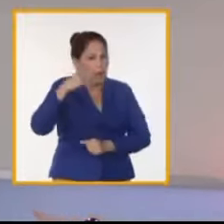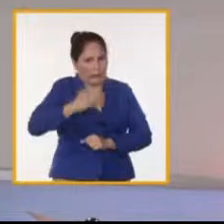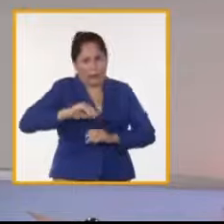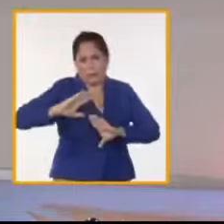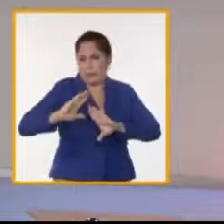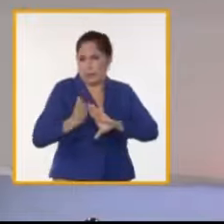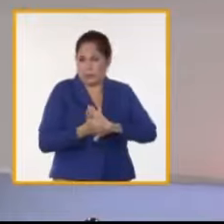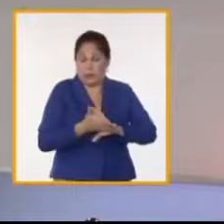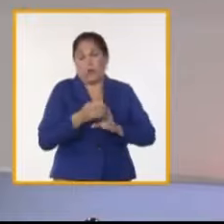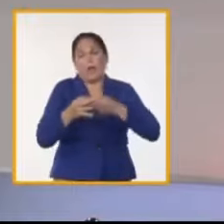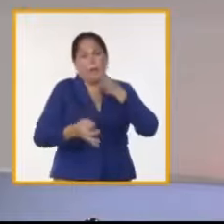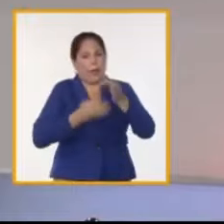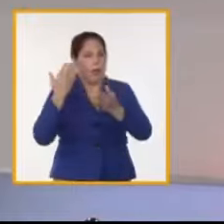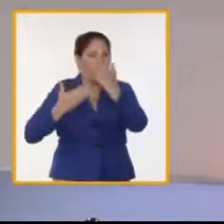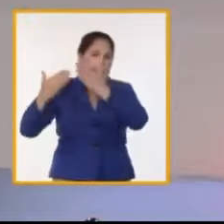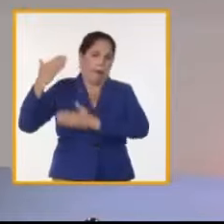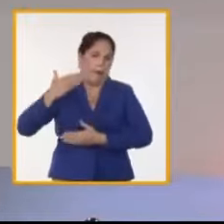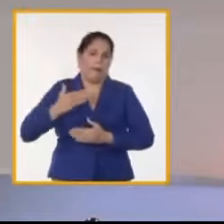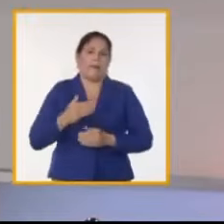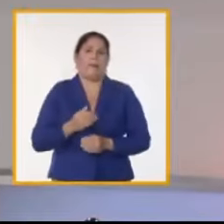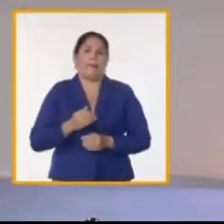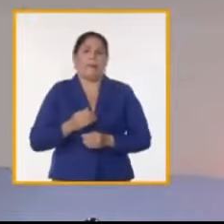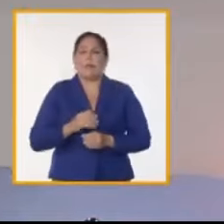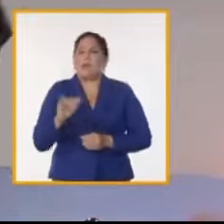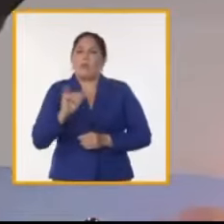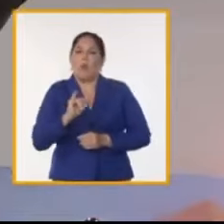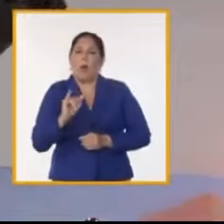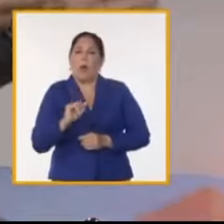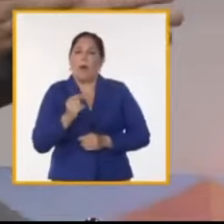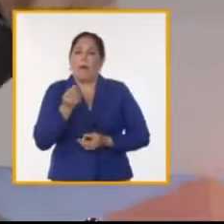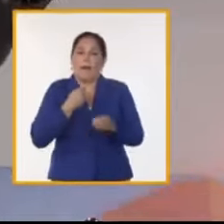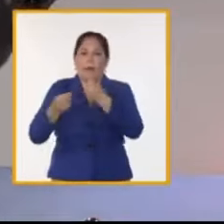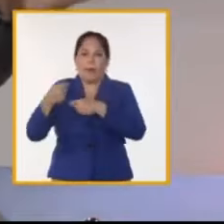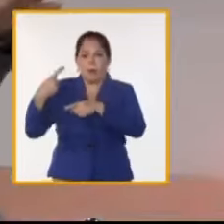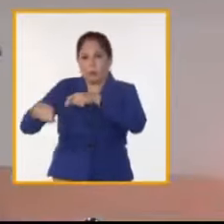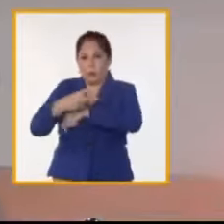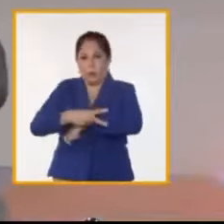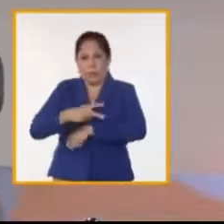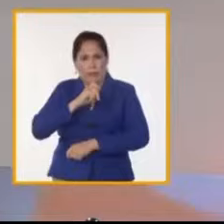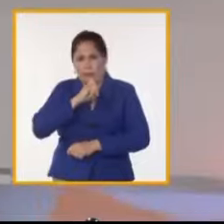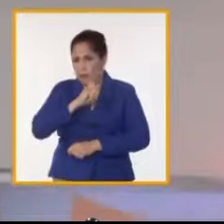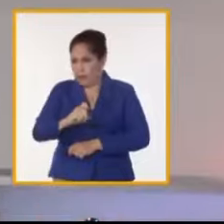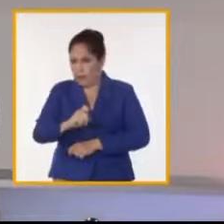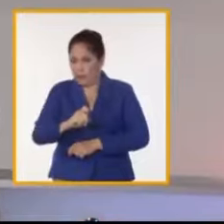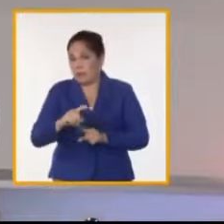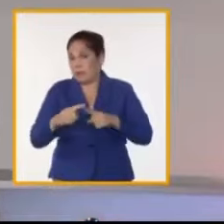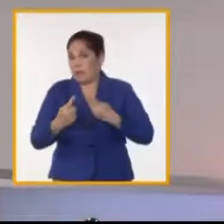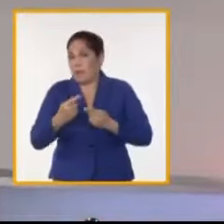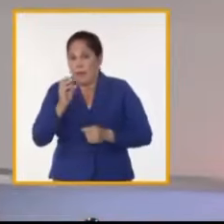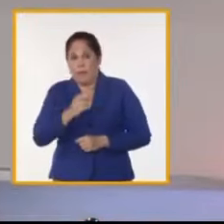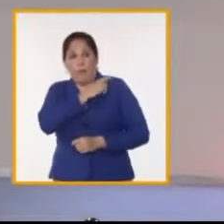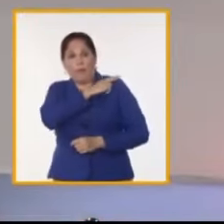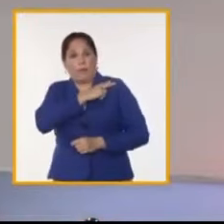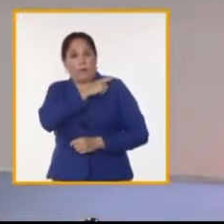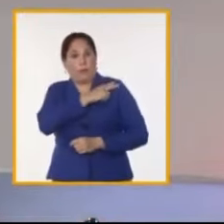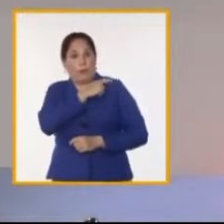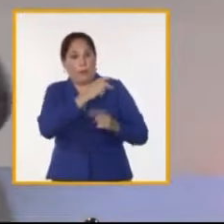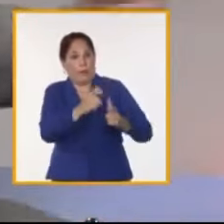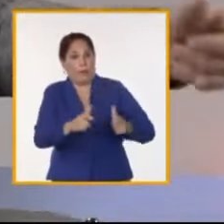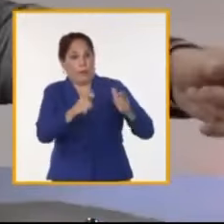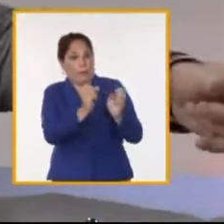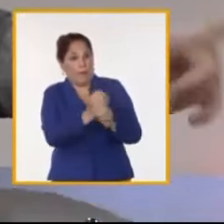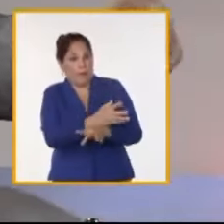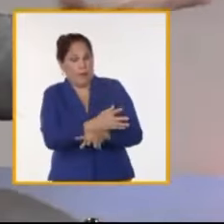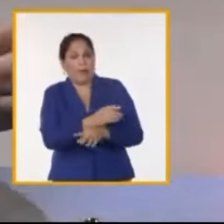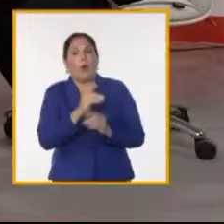bueno lo hemos hablado unas presiones financieras extrema que el propio funcionario de la Casa Blanca Vocero de la Casa